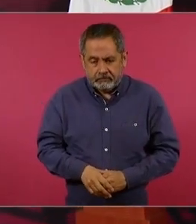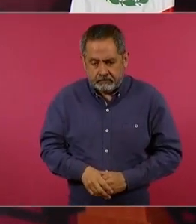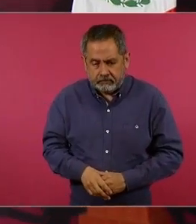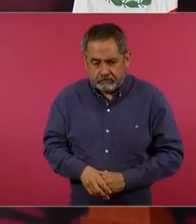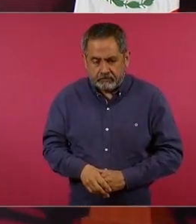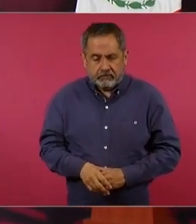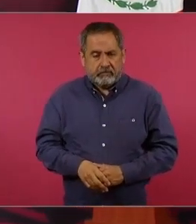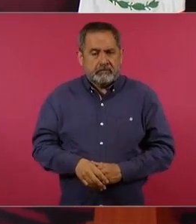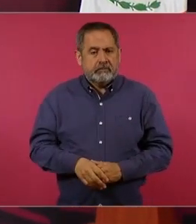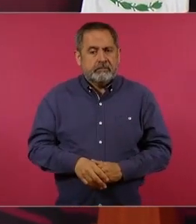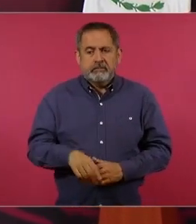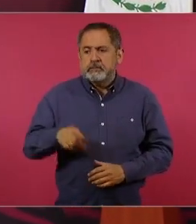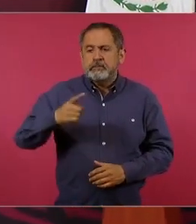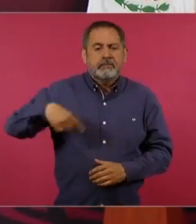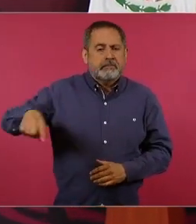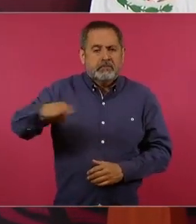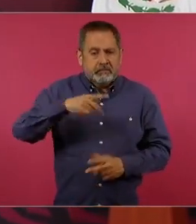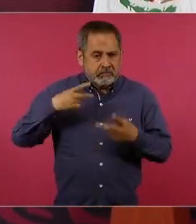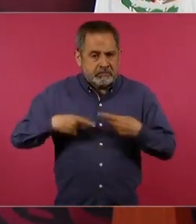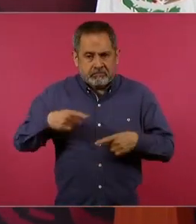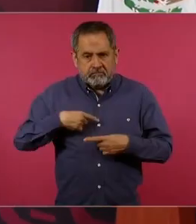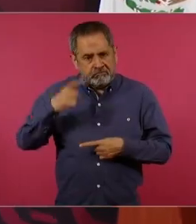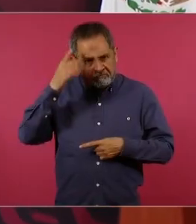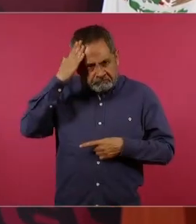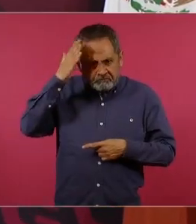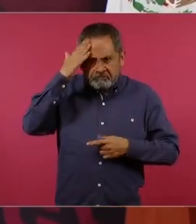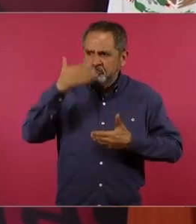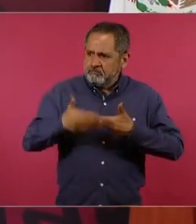una ciudad de vanguardia,